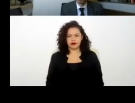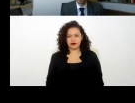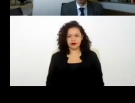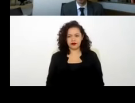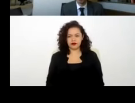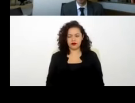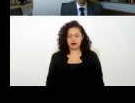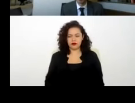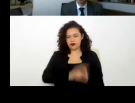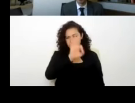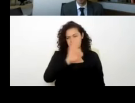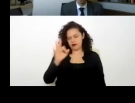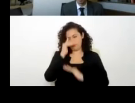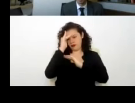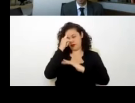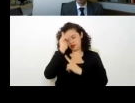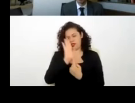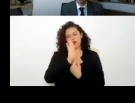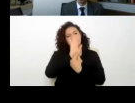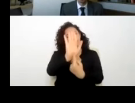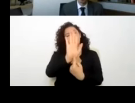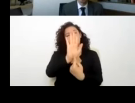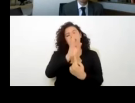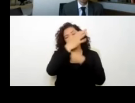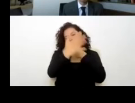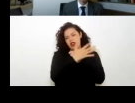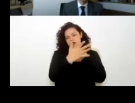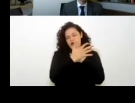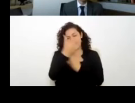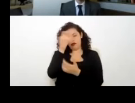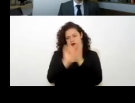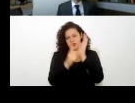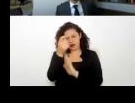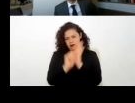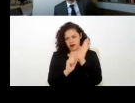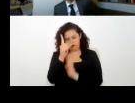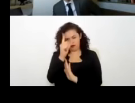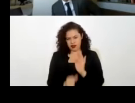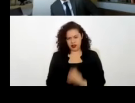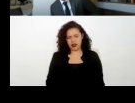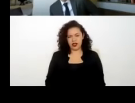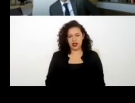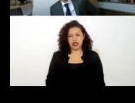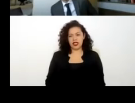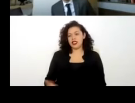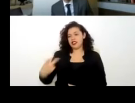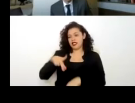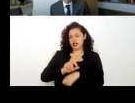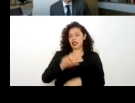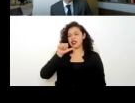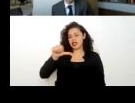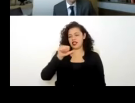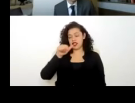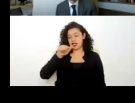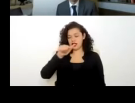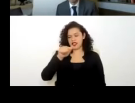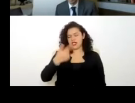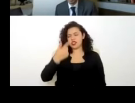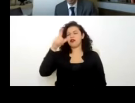Fecha límite para presentación de avisos mes con mes, Felipe, es el día 17 de cada mes. O